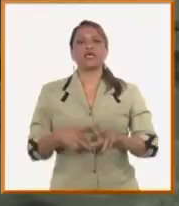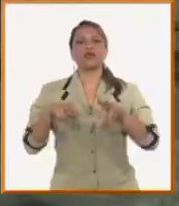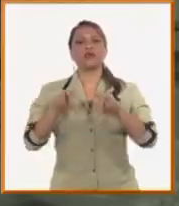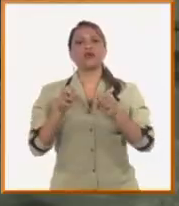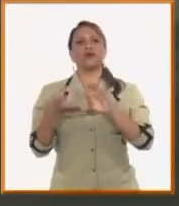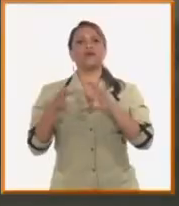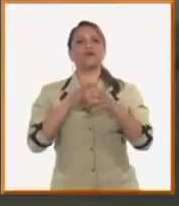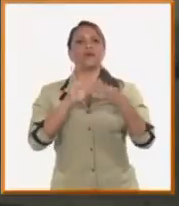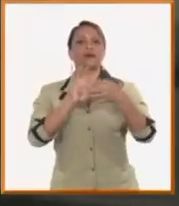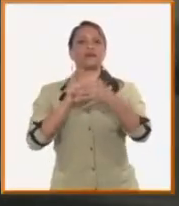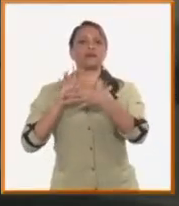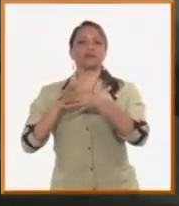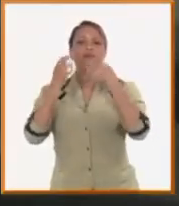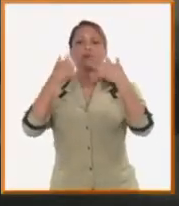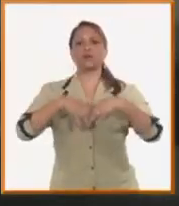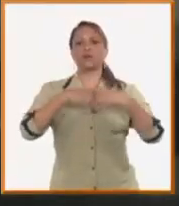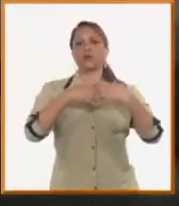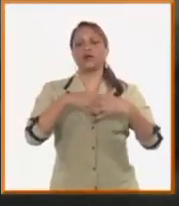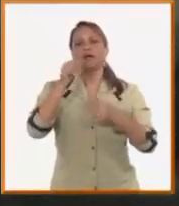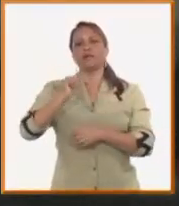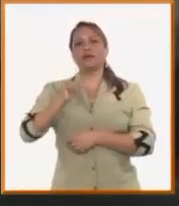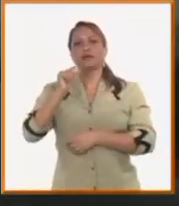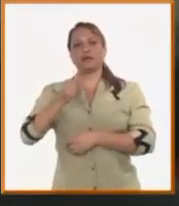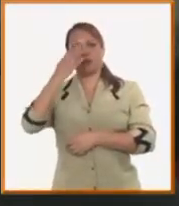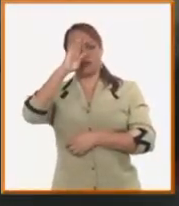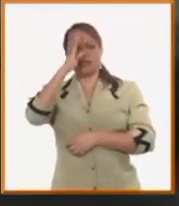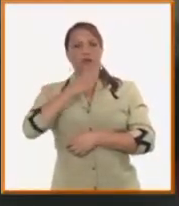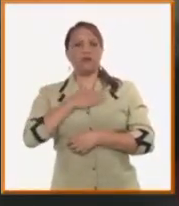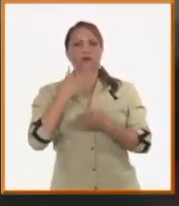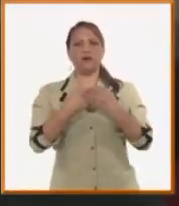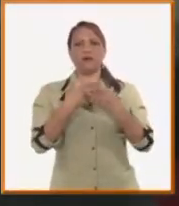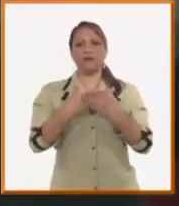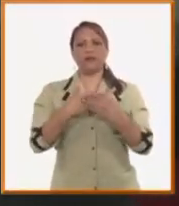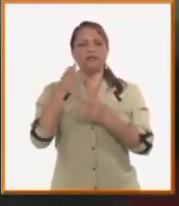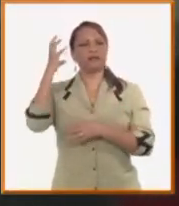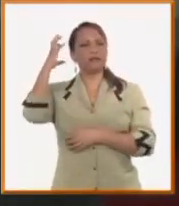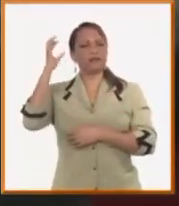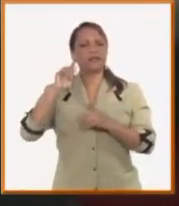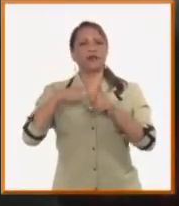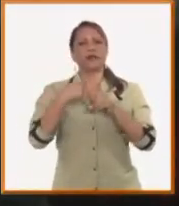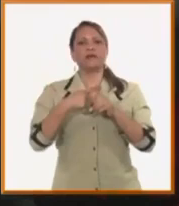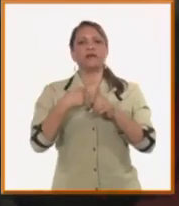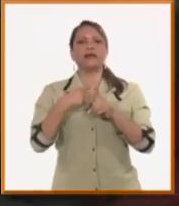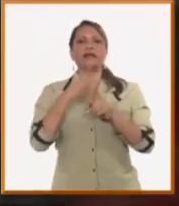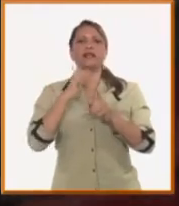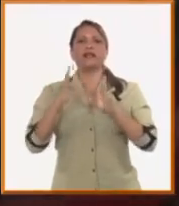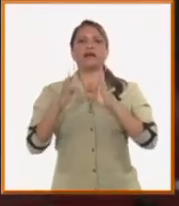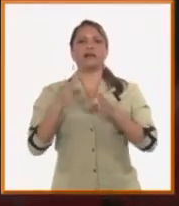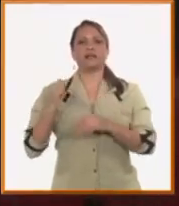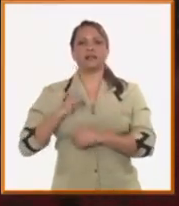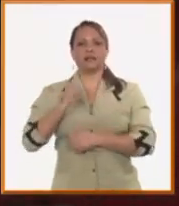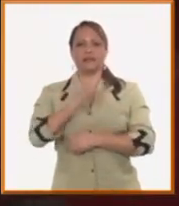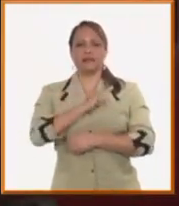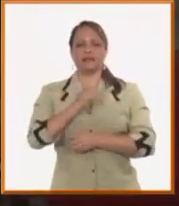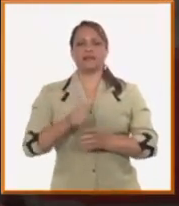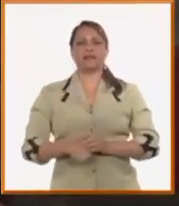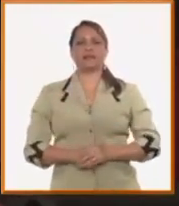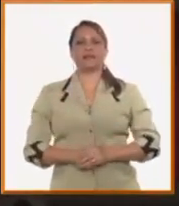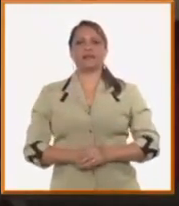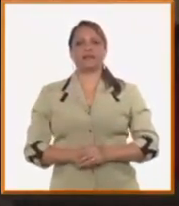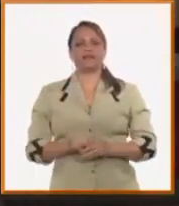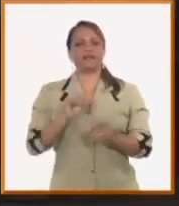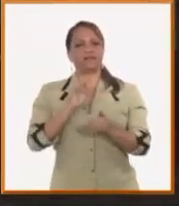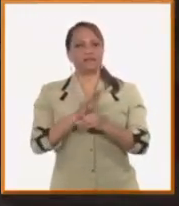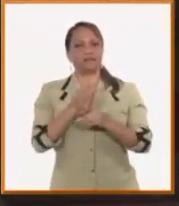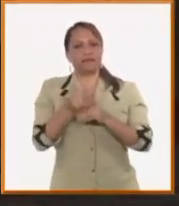de encadenamiento productivo con personas naturales, empresas estatales y forma de gestión del sector no estatal. Con la puesta en marcha de